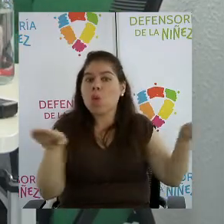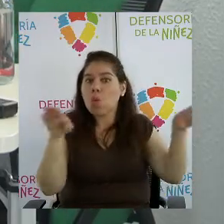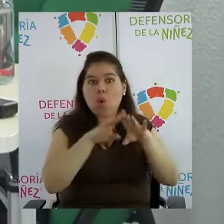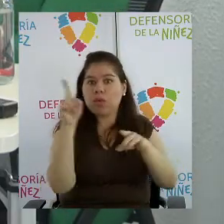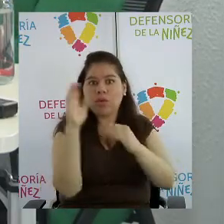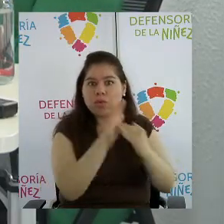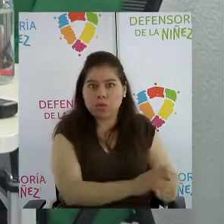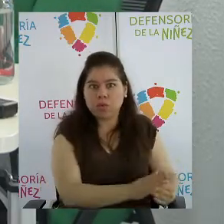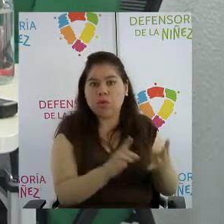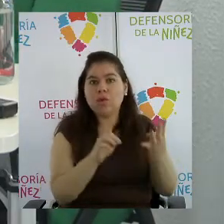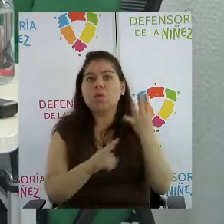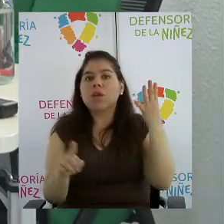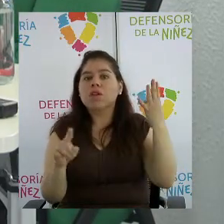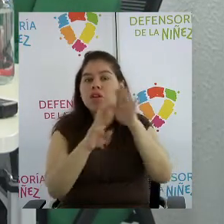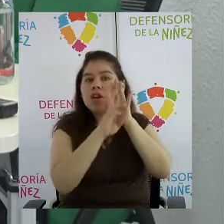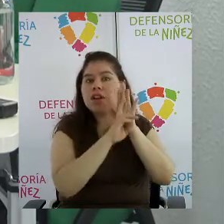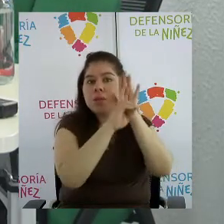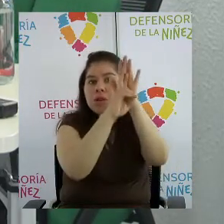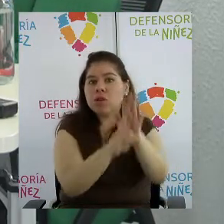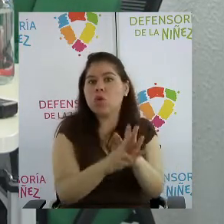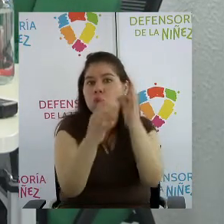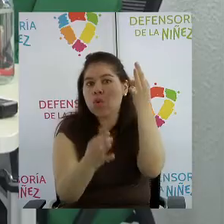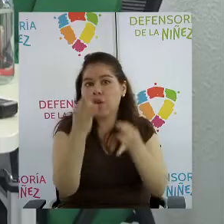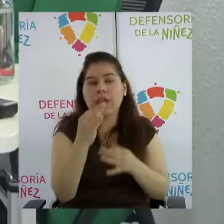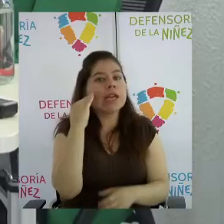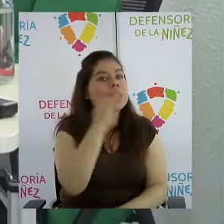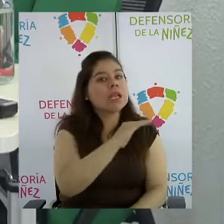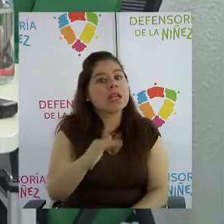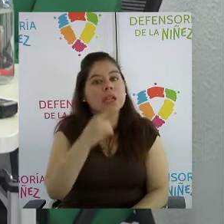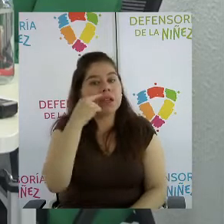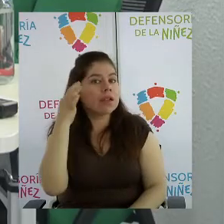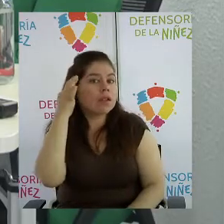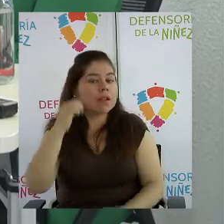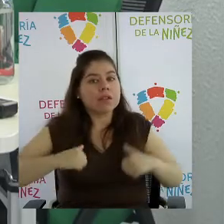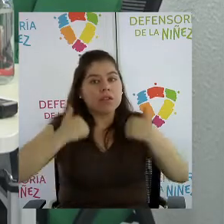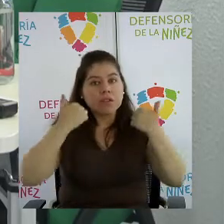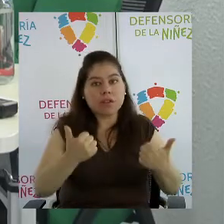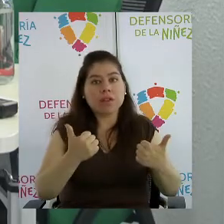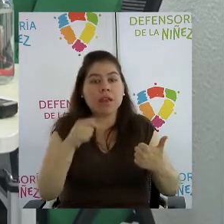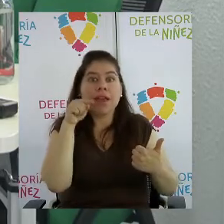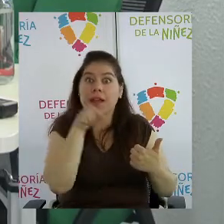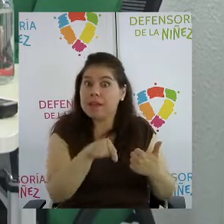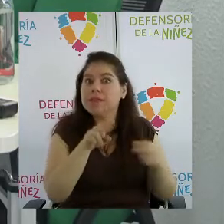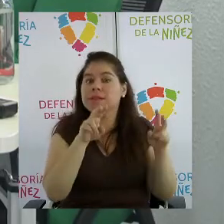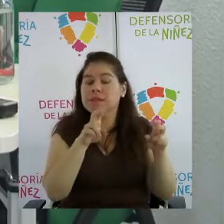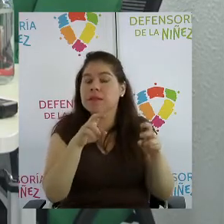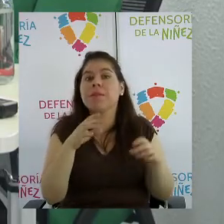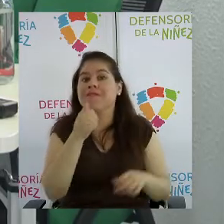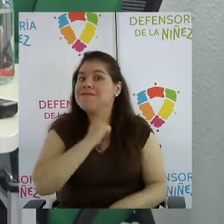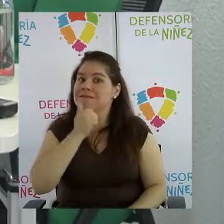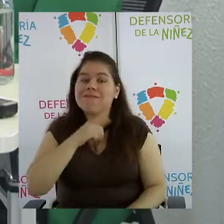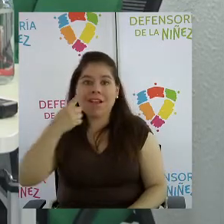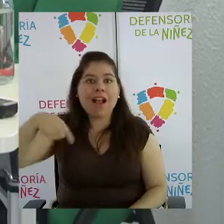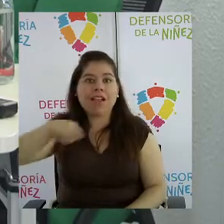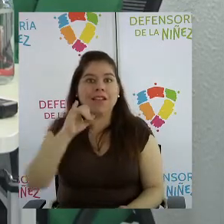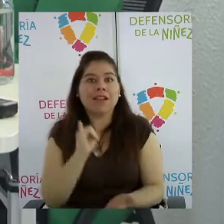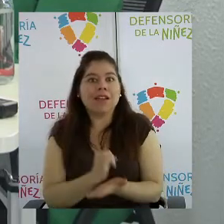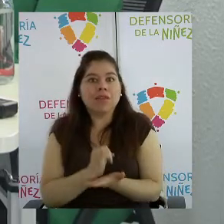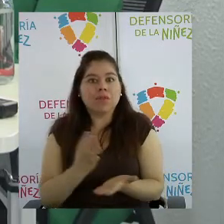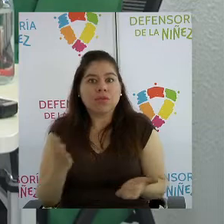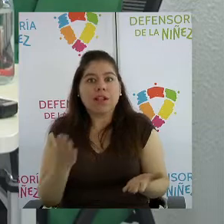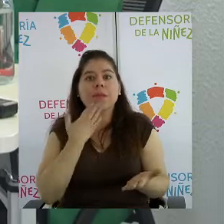capítulo 4, la representación jurídica de niños, niñas y adolescentes, que es uno de los ámbitos críticos de falencias en nuestra institucionalidad.